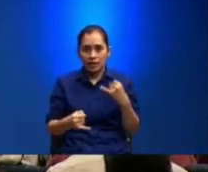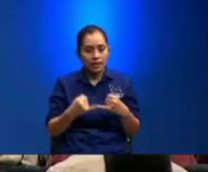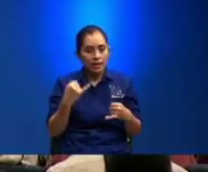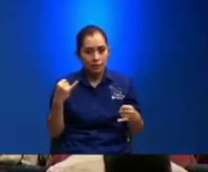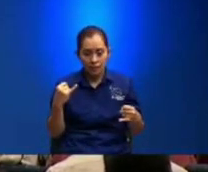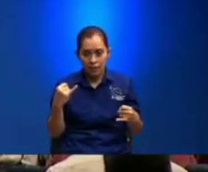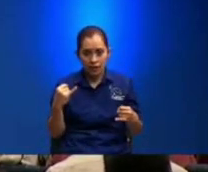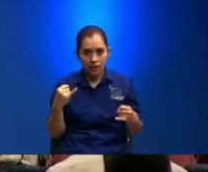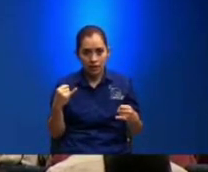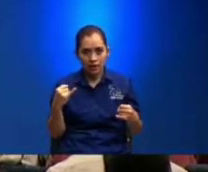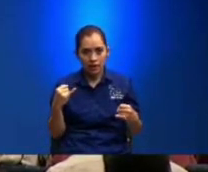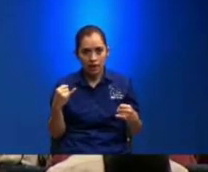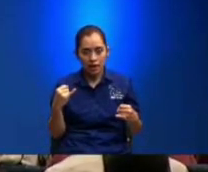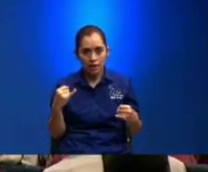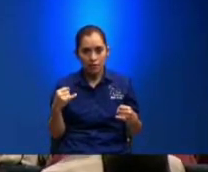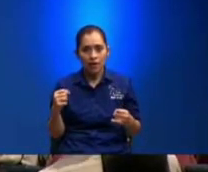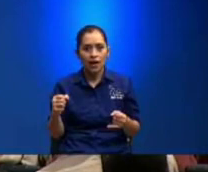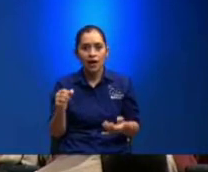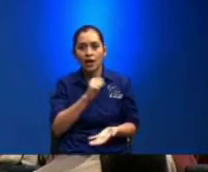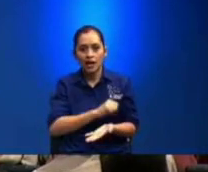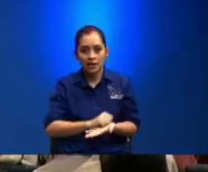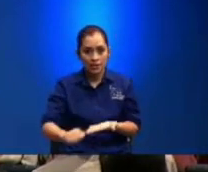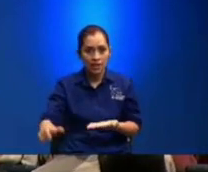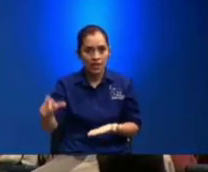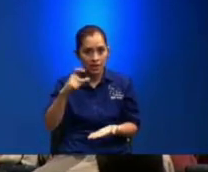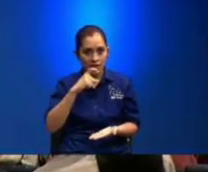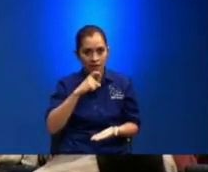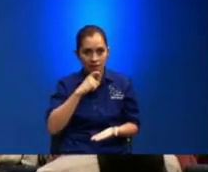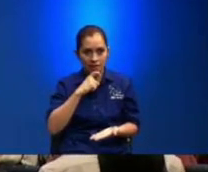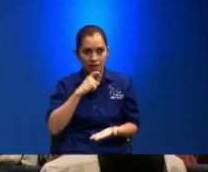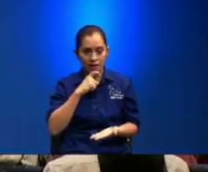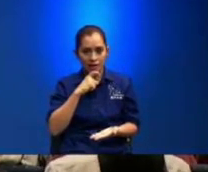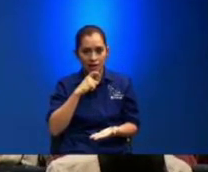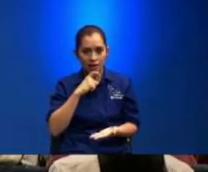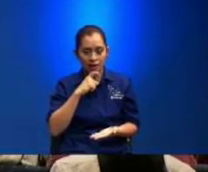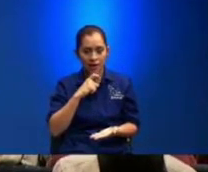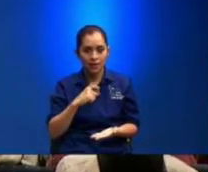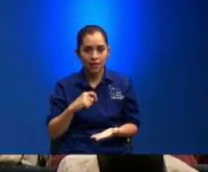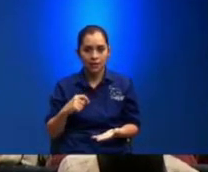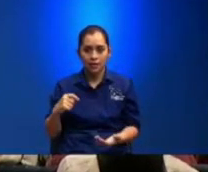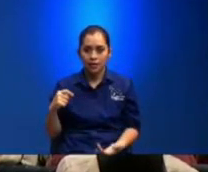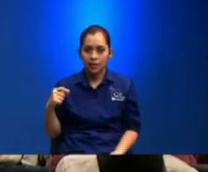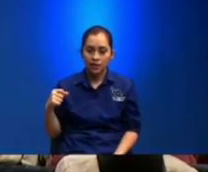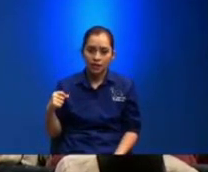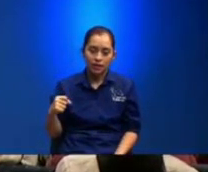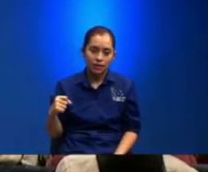nítido arman no hoy y cómo